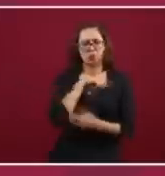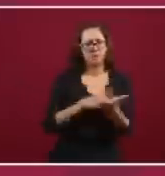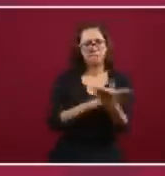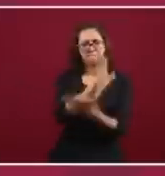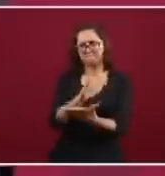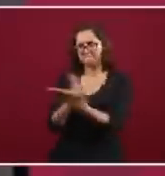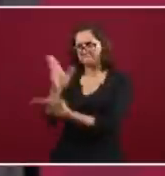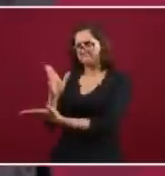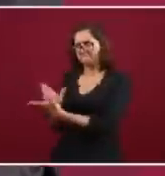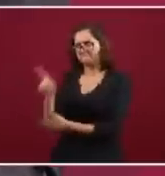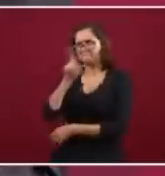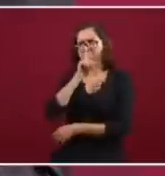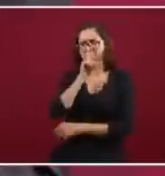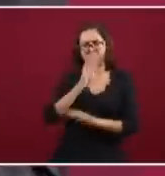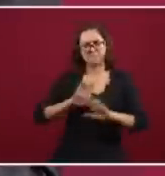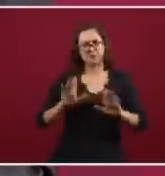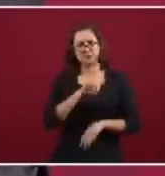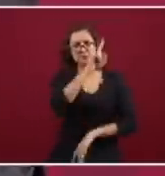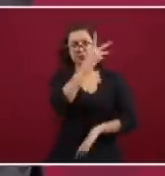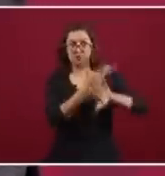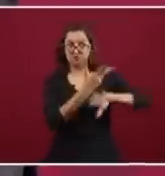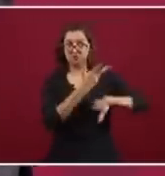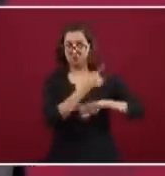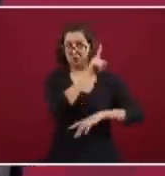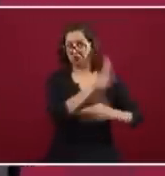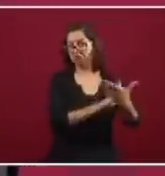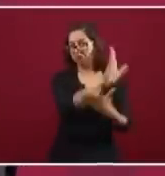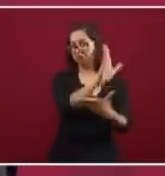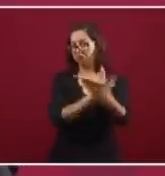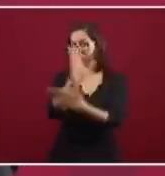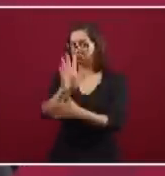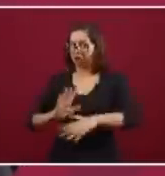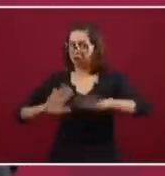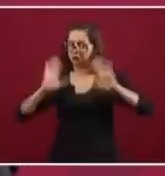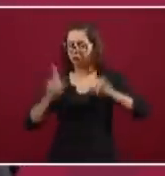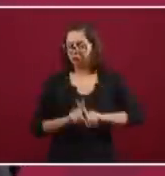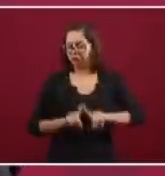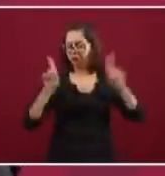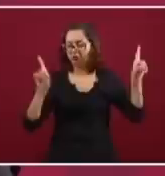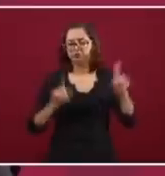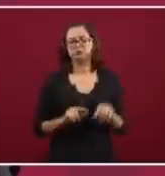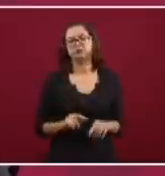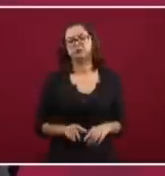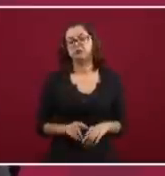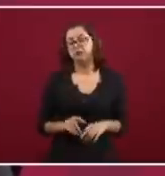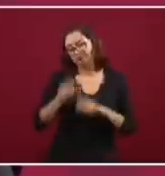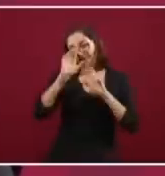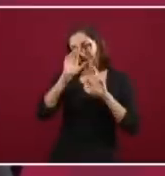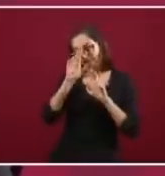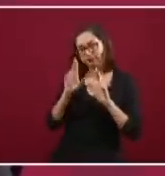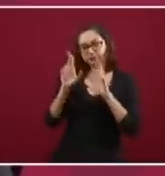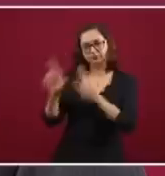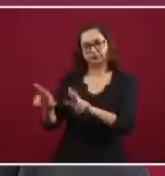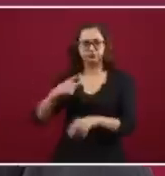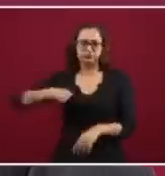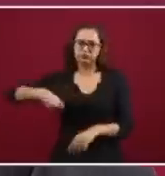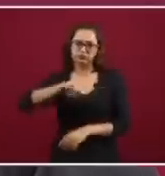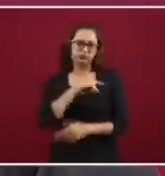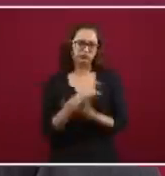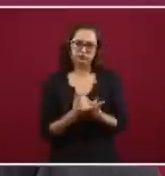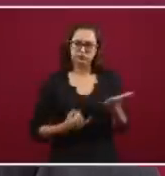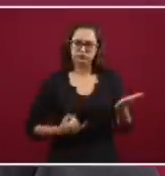ellos tengan una política distinta, respetan lo que nosotros